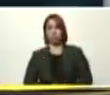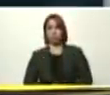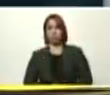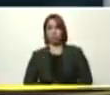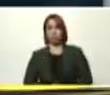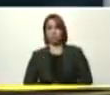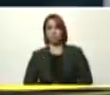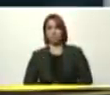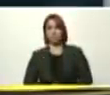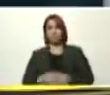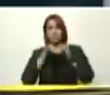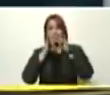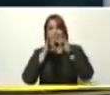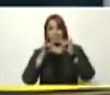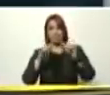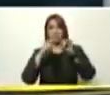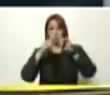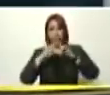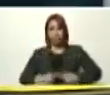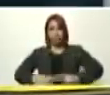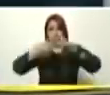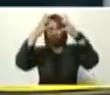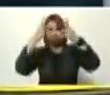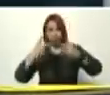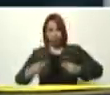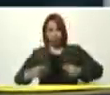reporte cualitativo